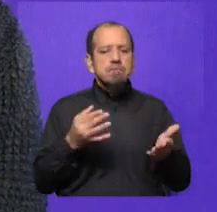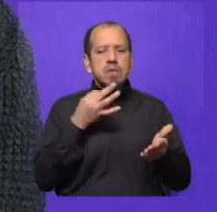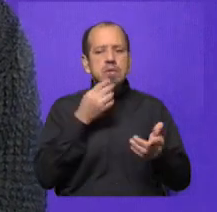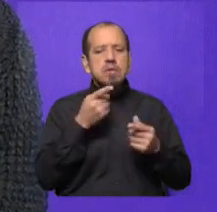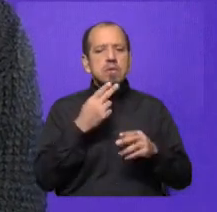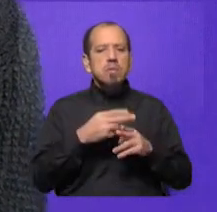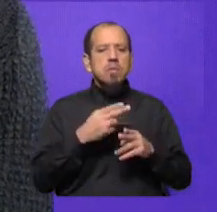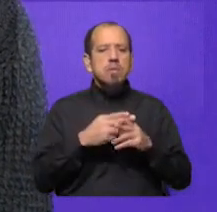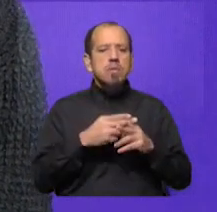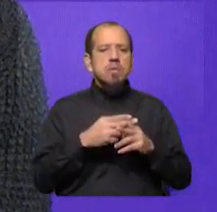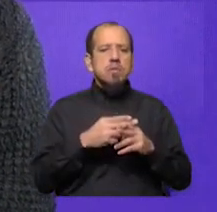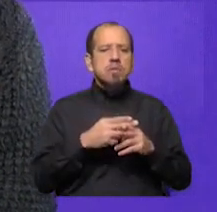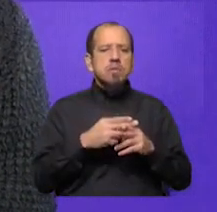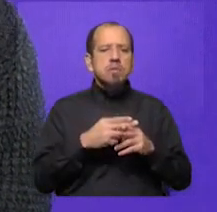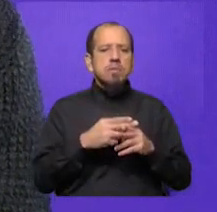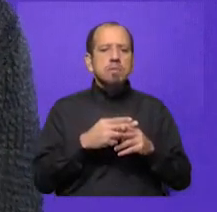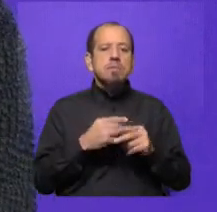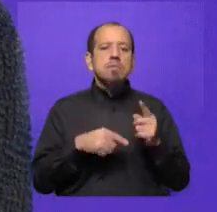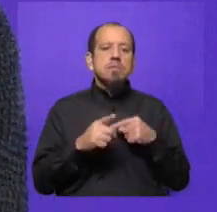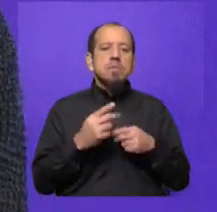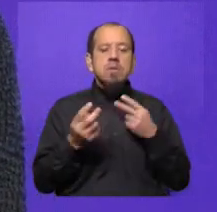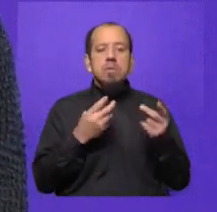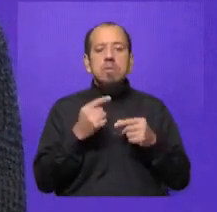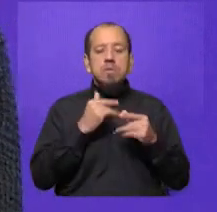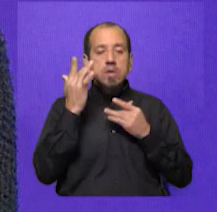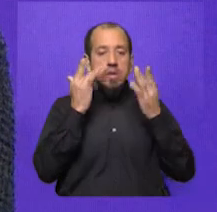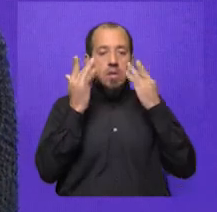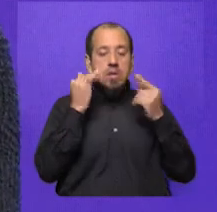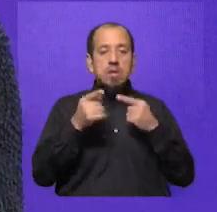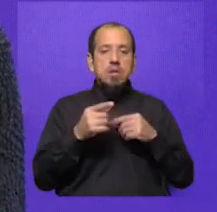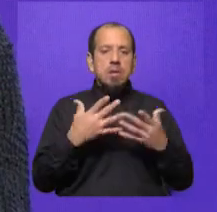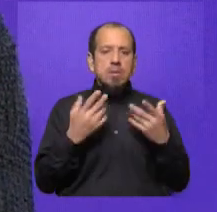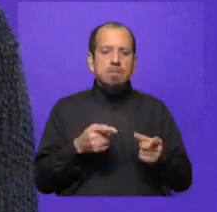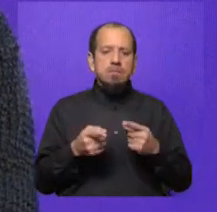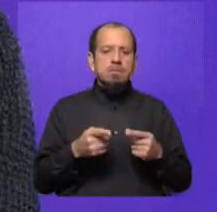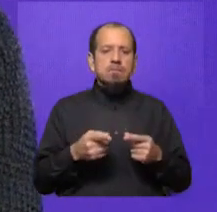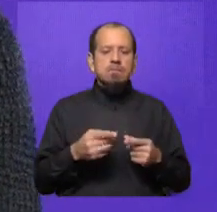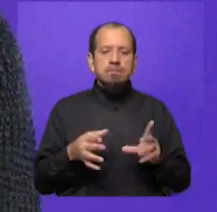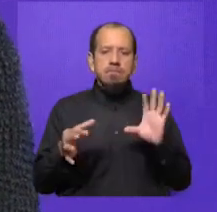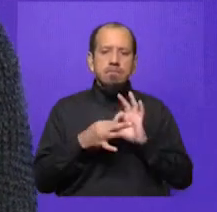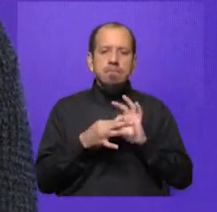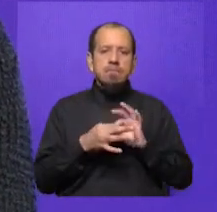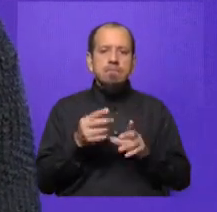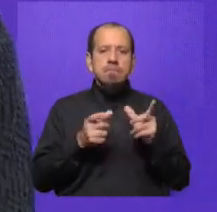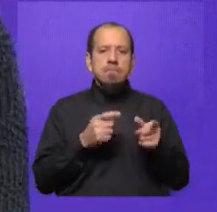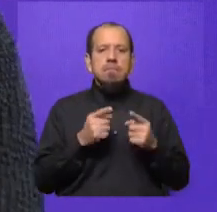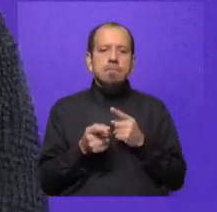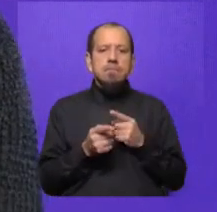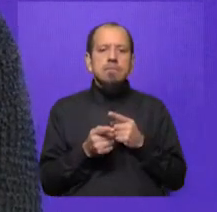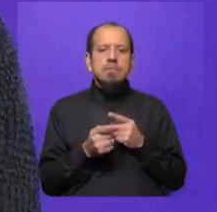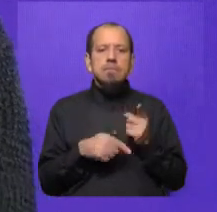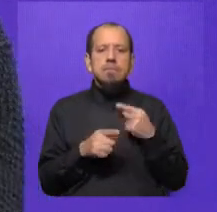con un poco con ese criterio de alguna manera buscamos artistas extranjeros que vengan con ganas de vincularse con gente con ganas de